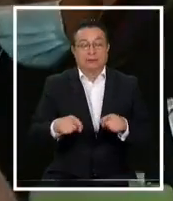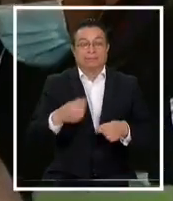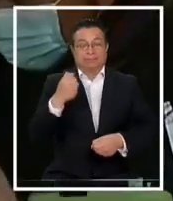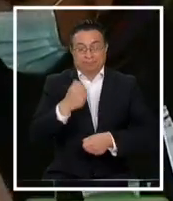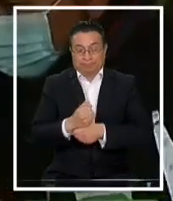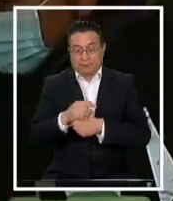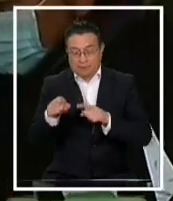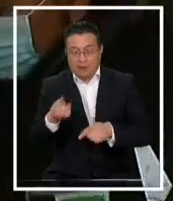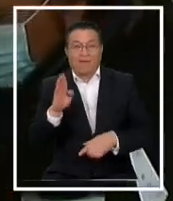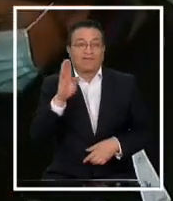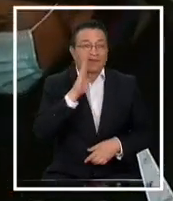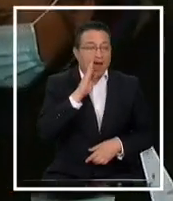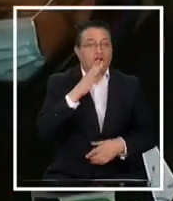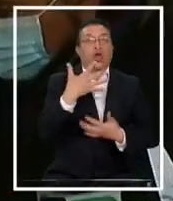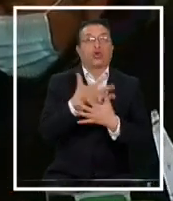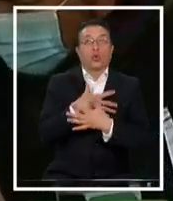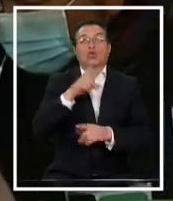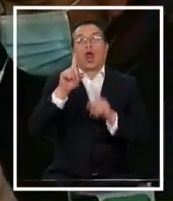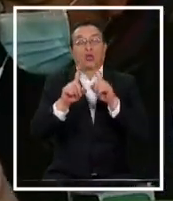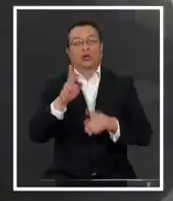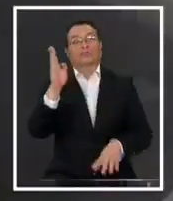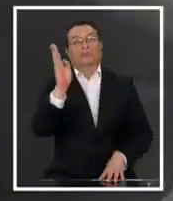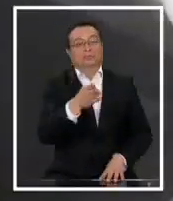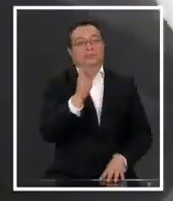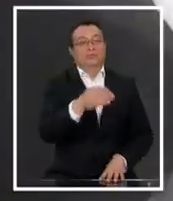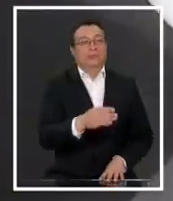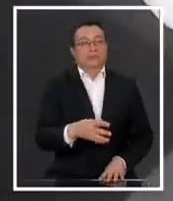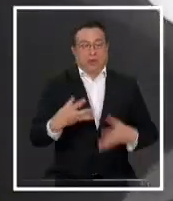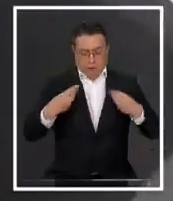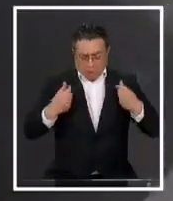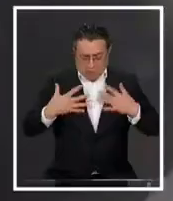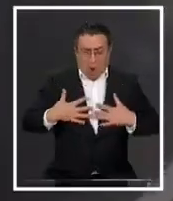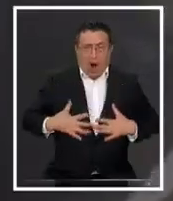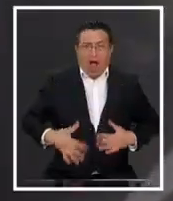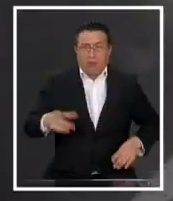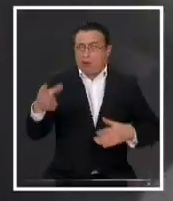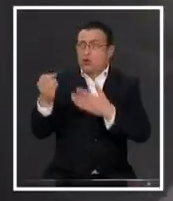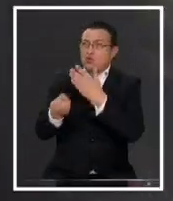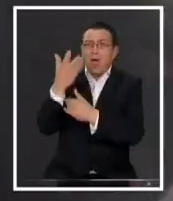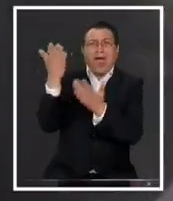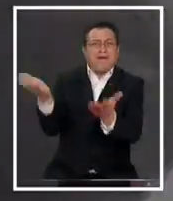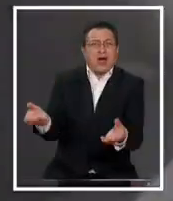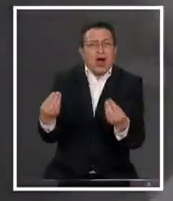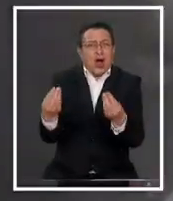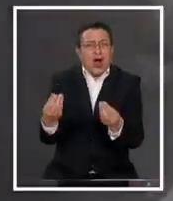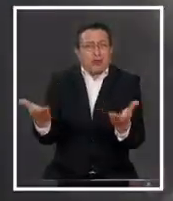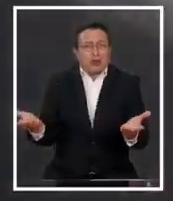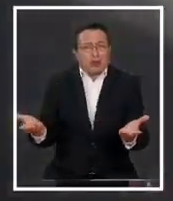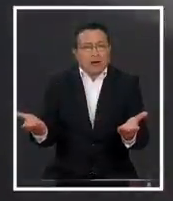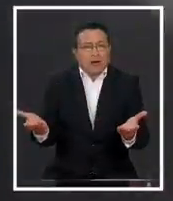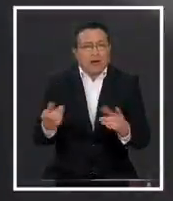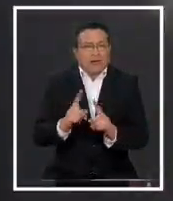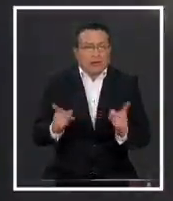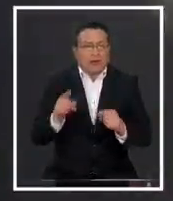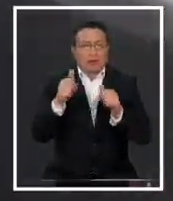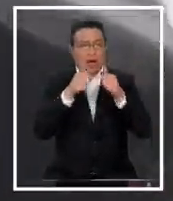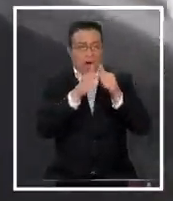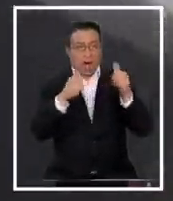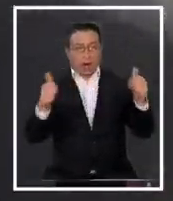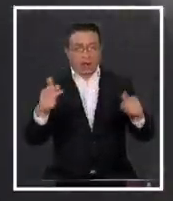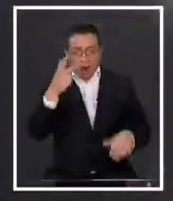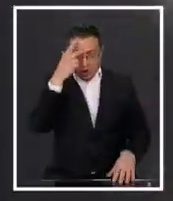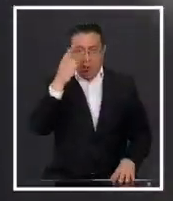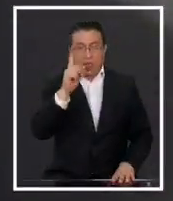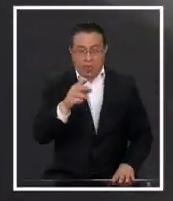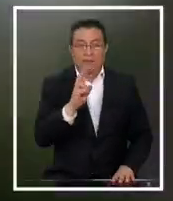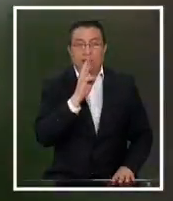de ellos, los baños, algunas duchas han quedado suspendidas. ¿Mojado entero? ¿Sí, esto es nuevo? ¿No debería estar así? Aquí las autoridades de